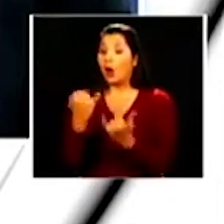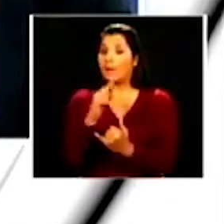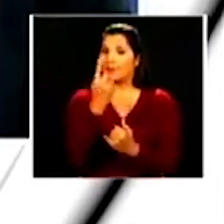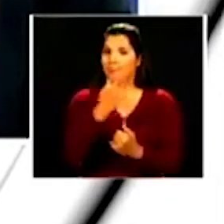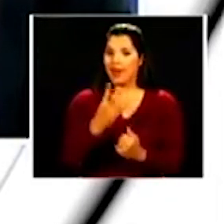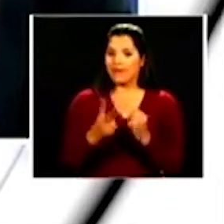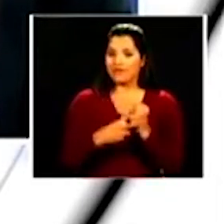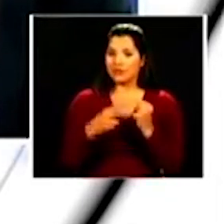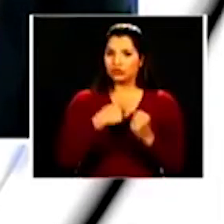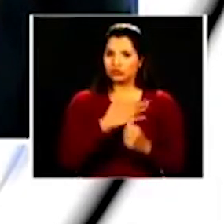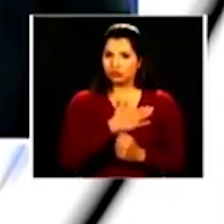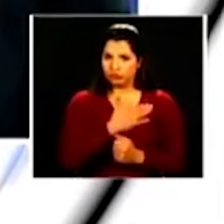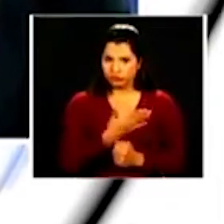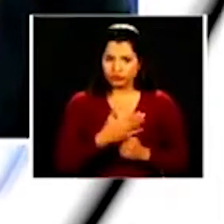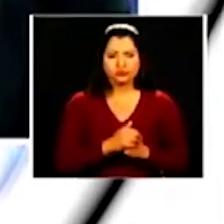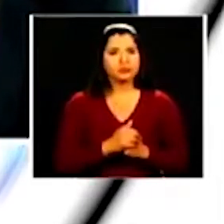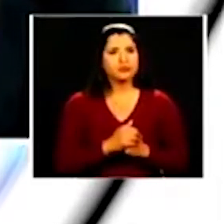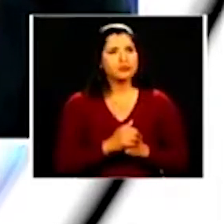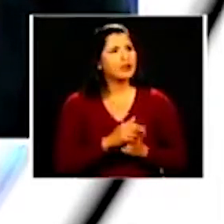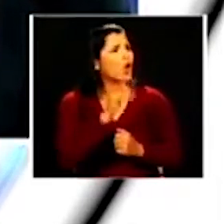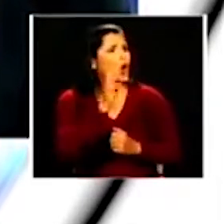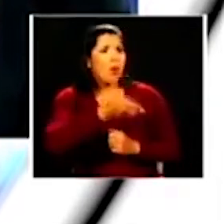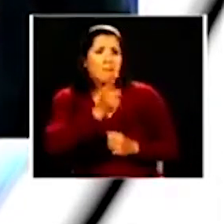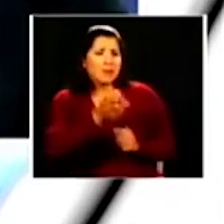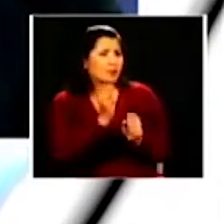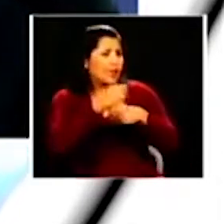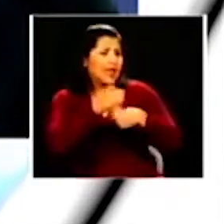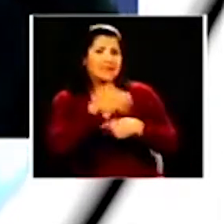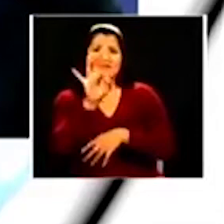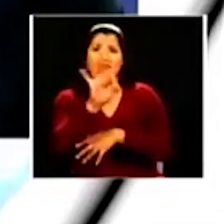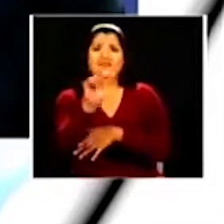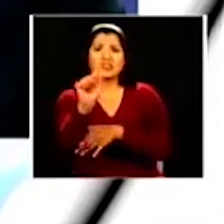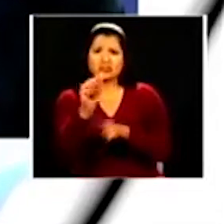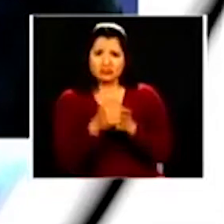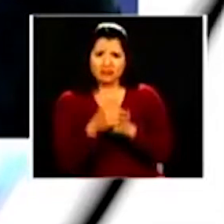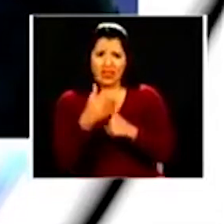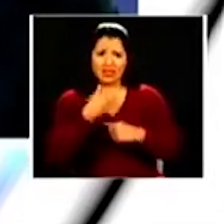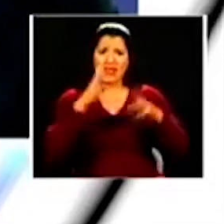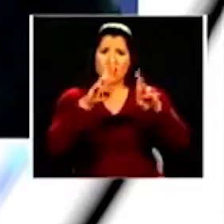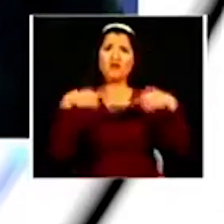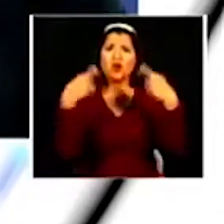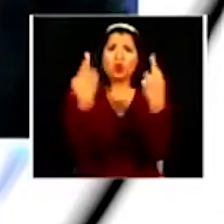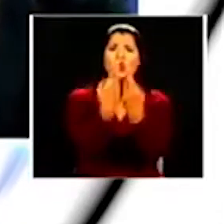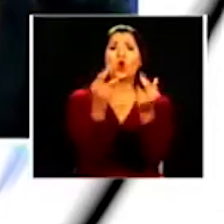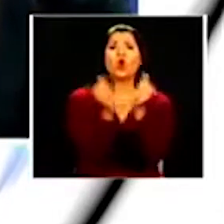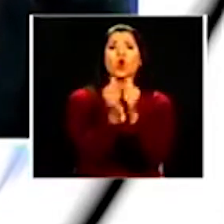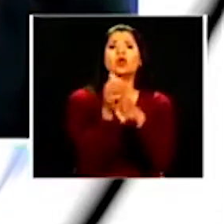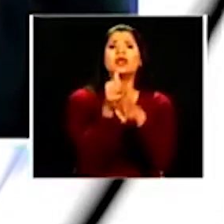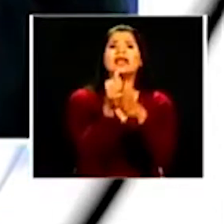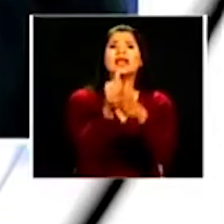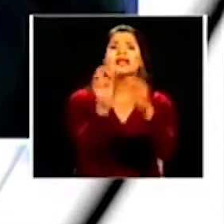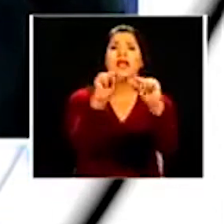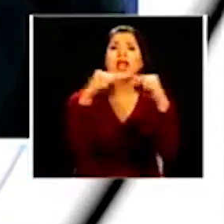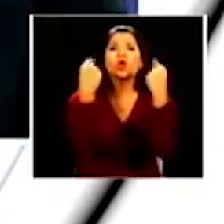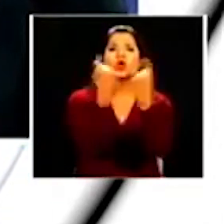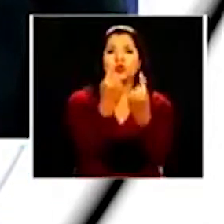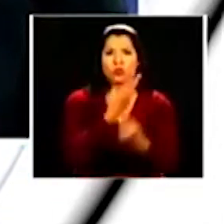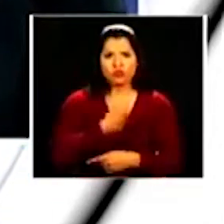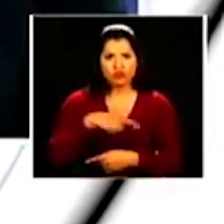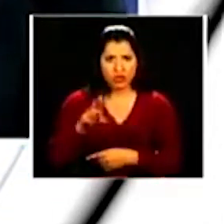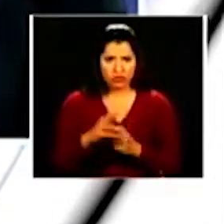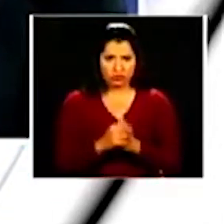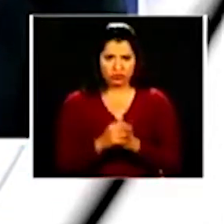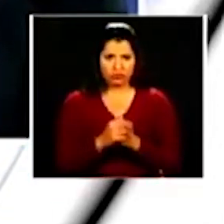es exactamente lo mismo que ha hecho Fabricio Alvarado en esta campaña política. Reunirse con líderes de grupos religiosos, reunirse con líderes